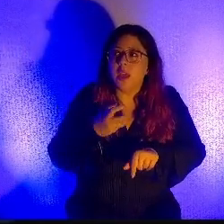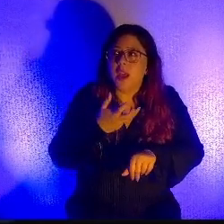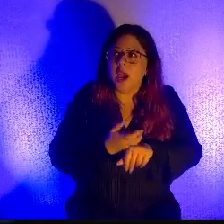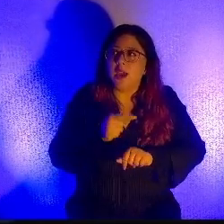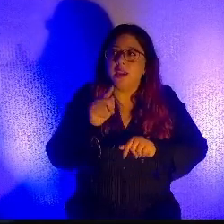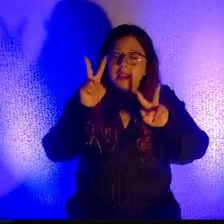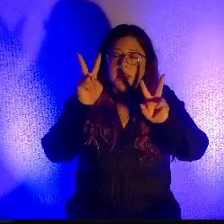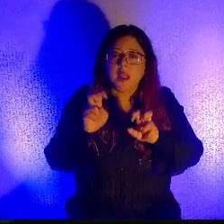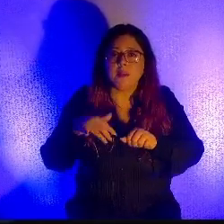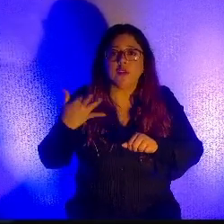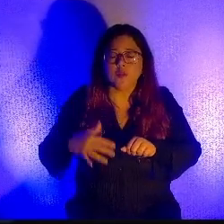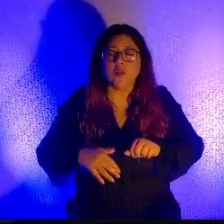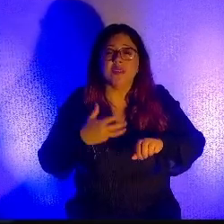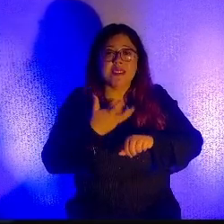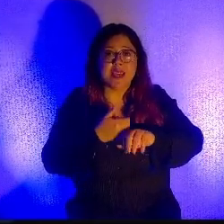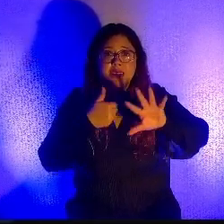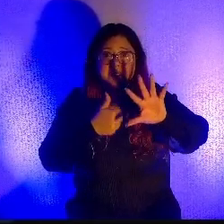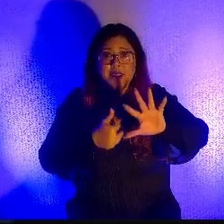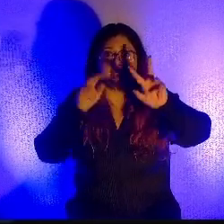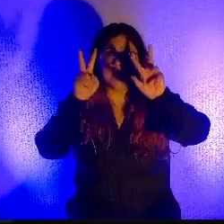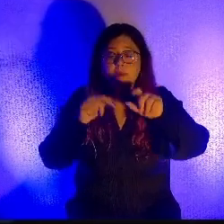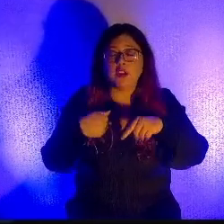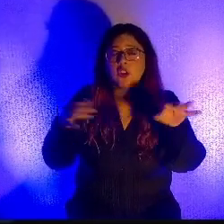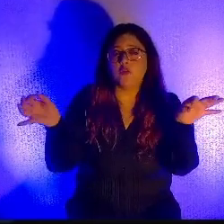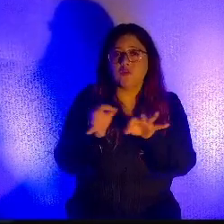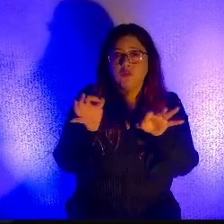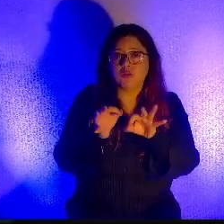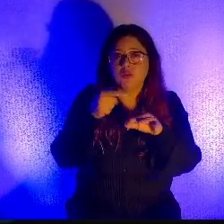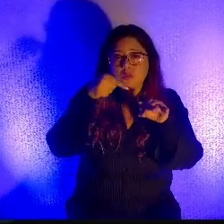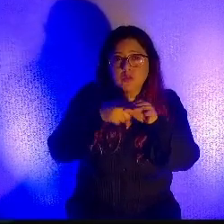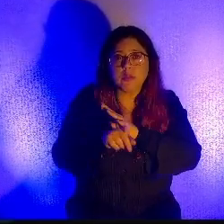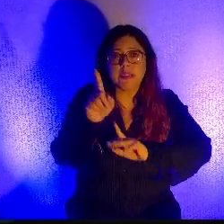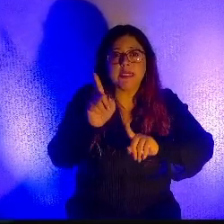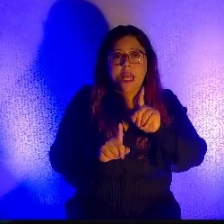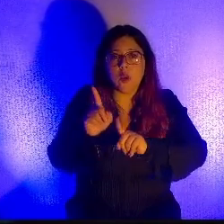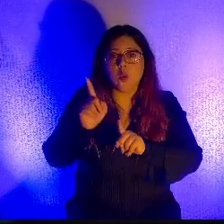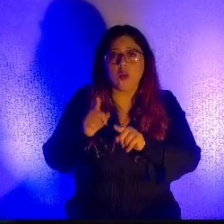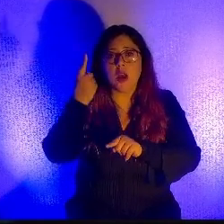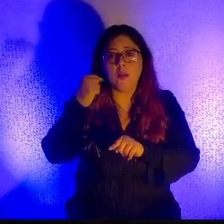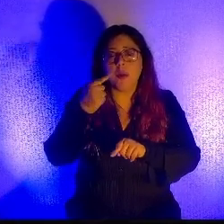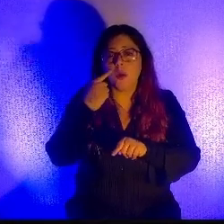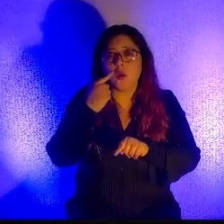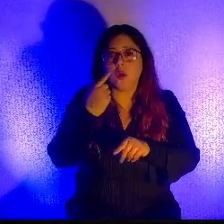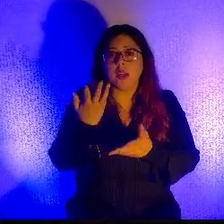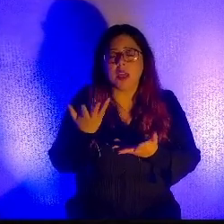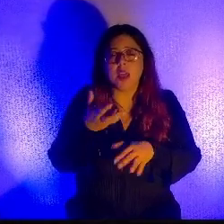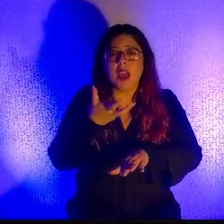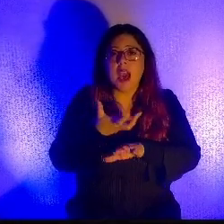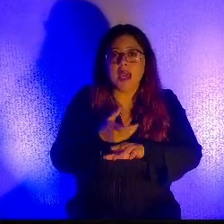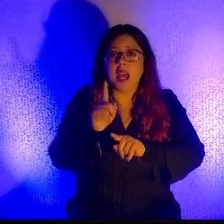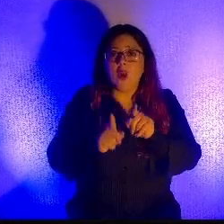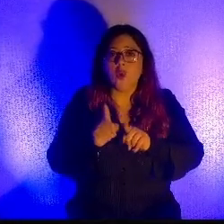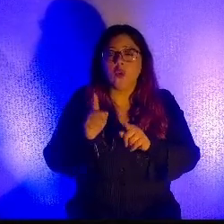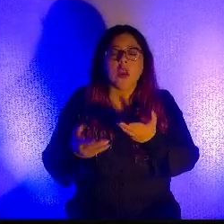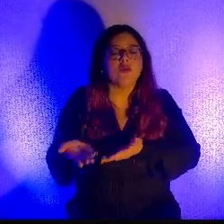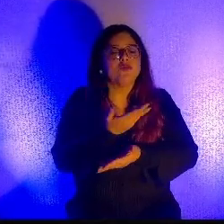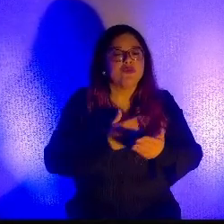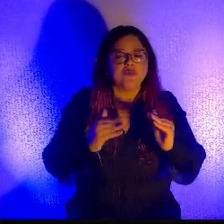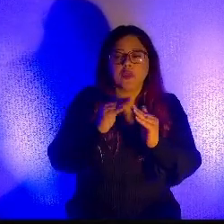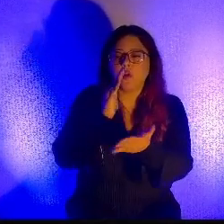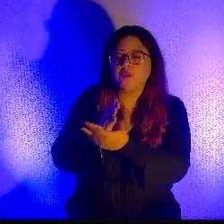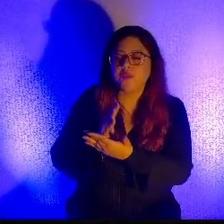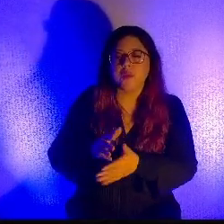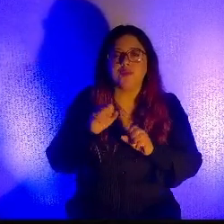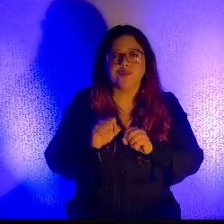tenemos seis Pilares lo que hacemos voy a hablar más en detalle de uno que or Connect education Pero tenemos orco Academy que interactuamos con las escuelas